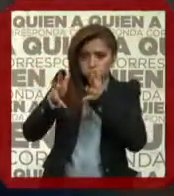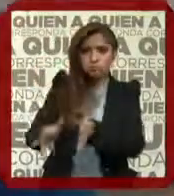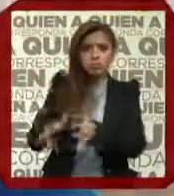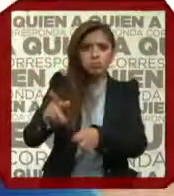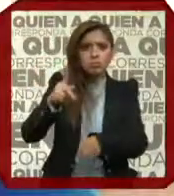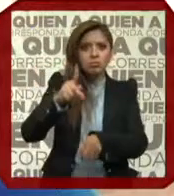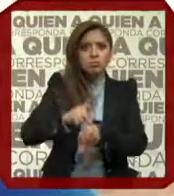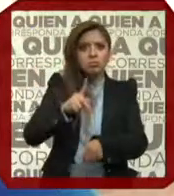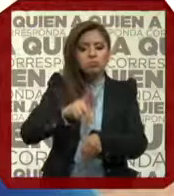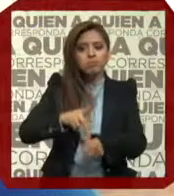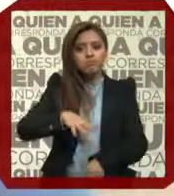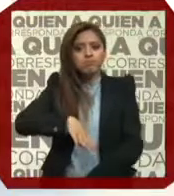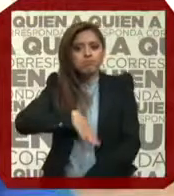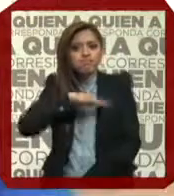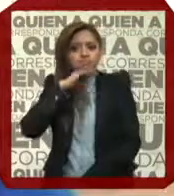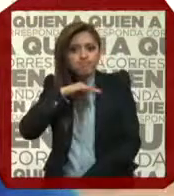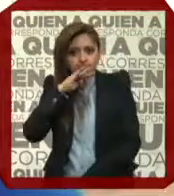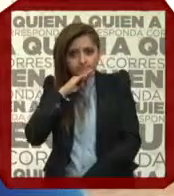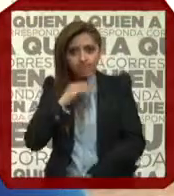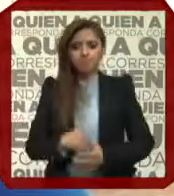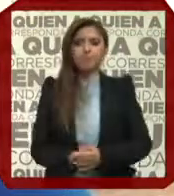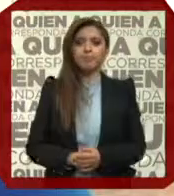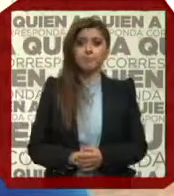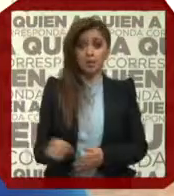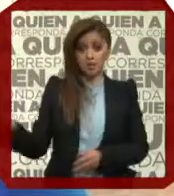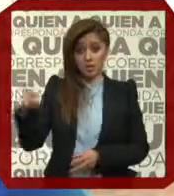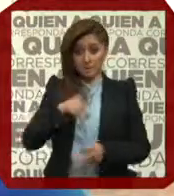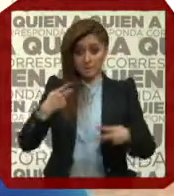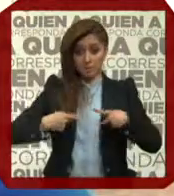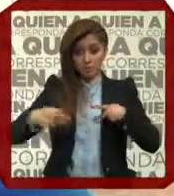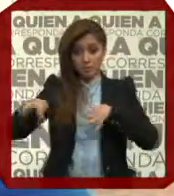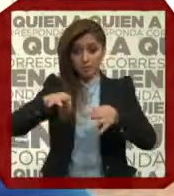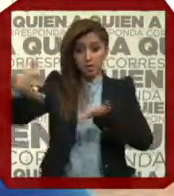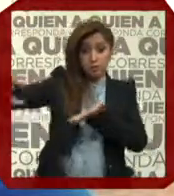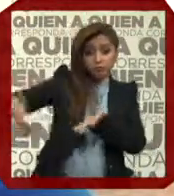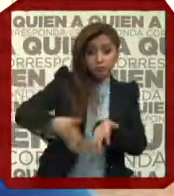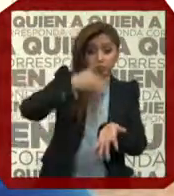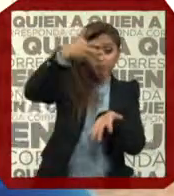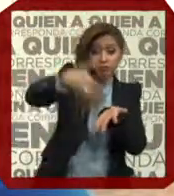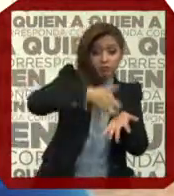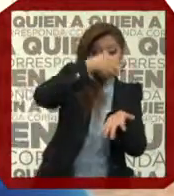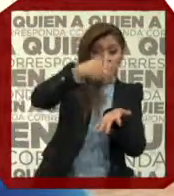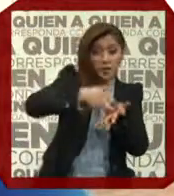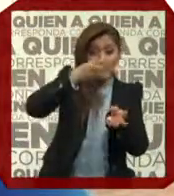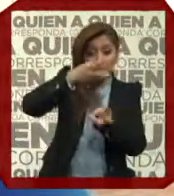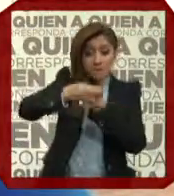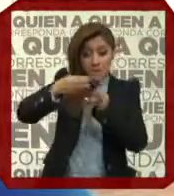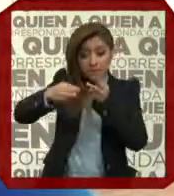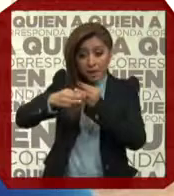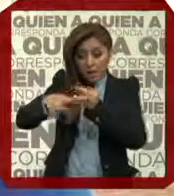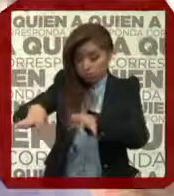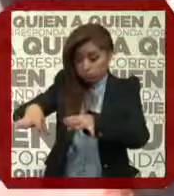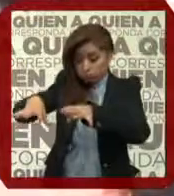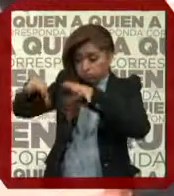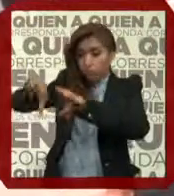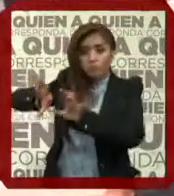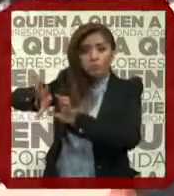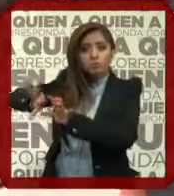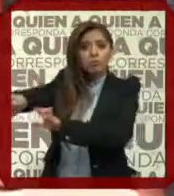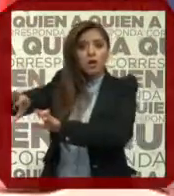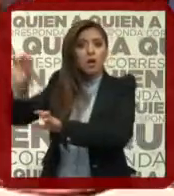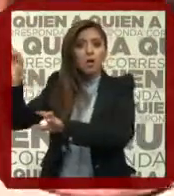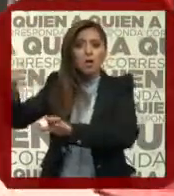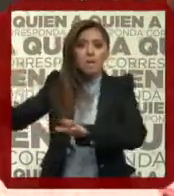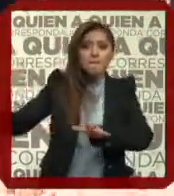abandono. Vinieron, rasparon, nos amontonaron el material y no lo habían extendido.